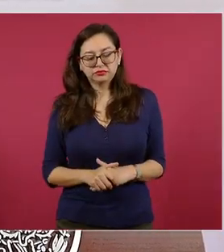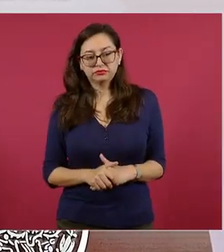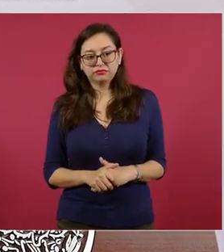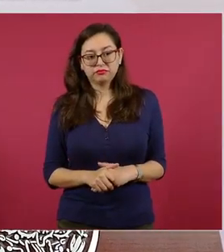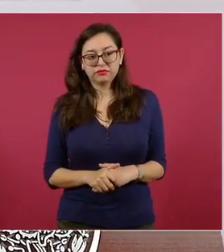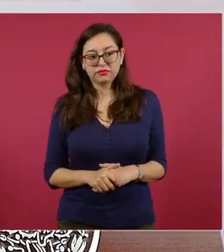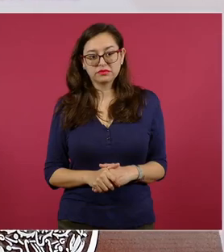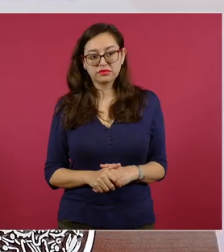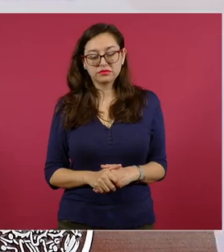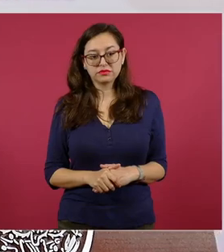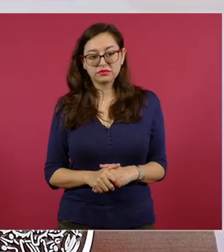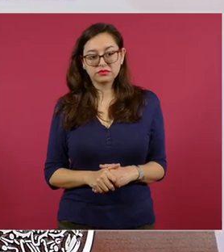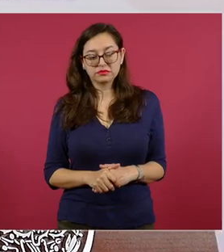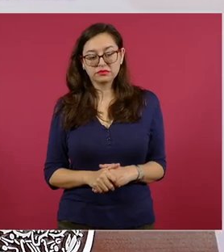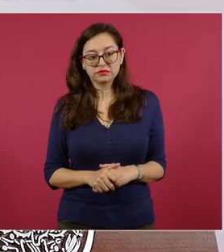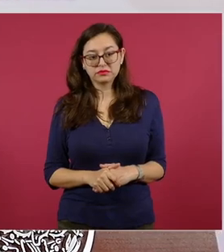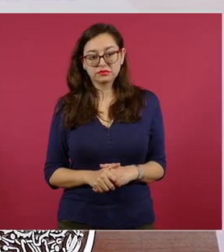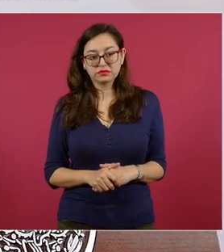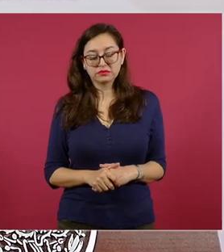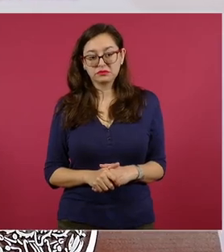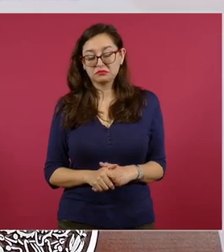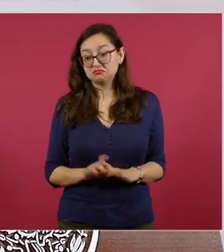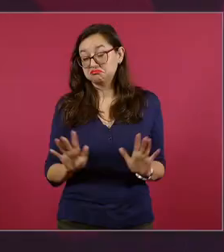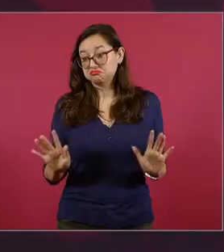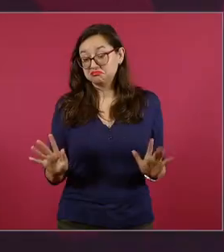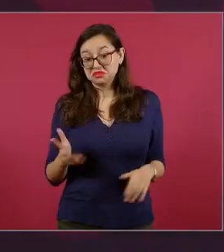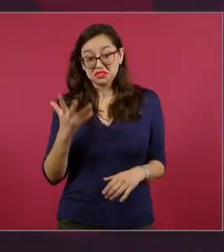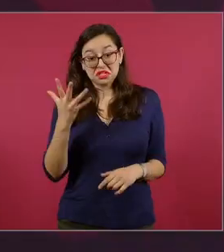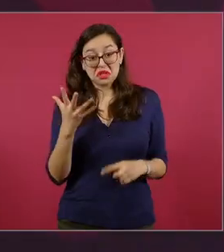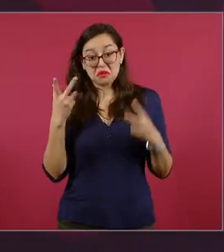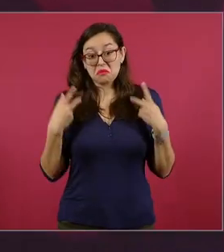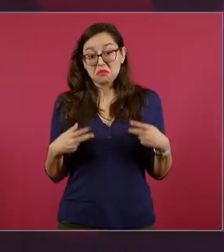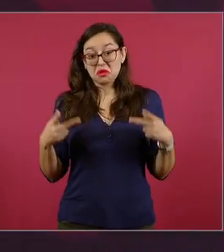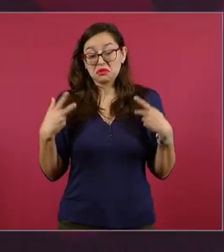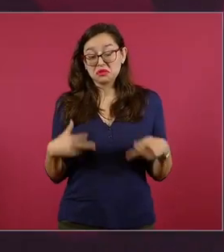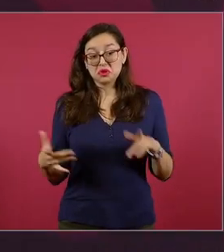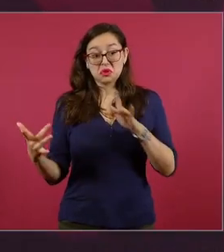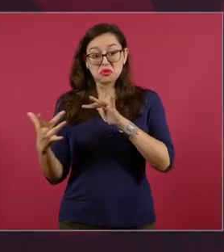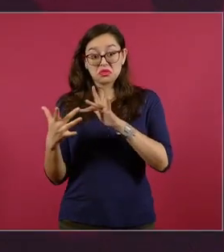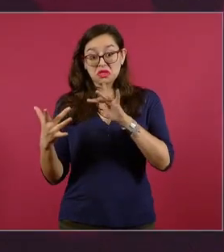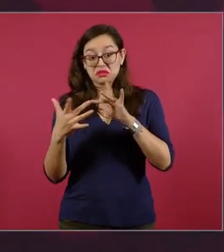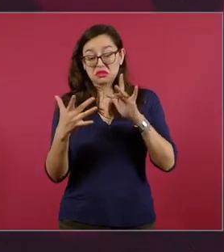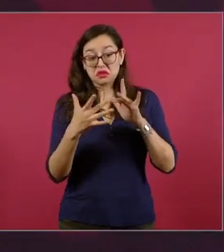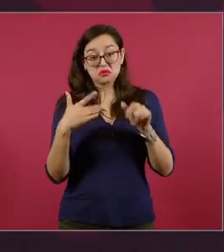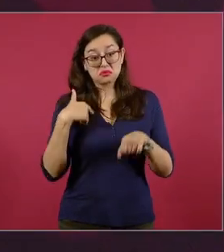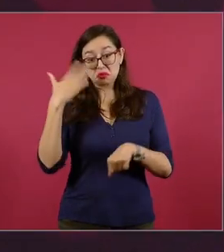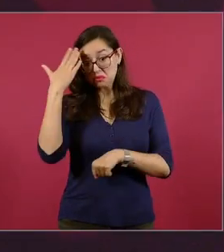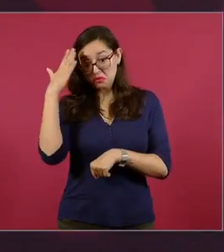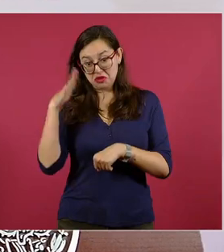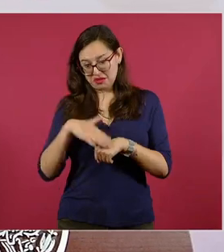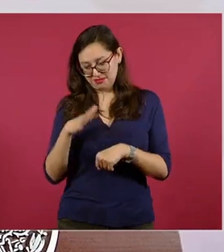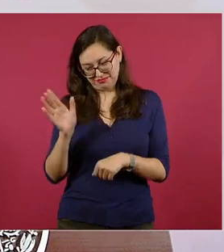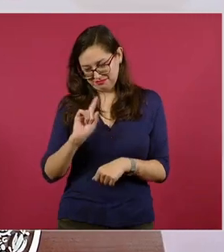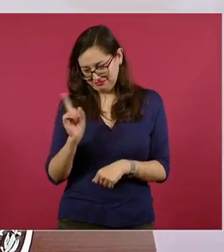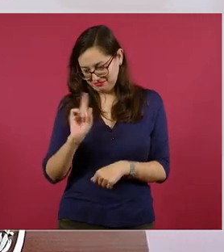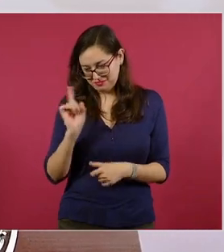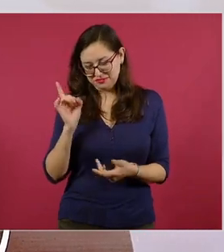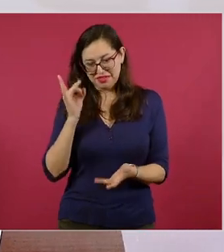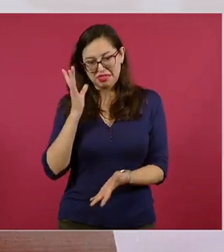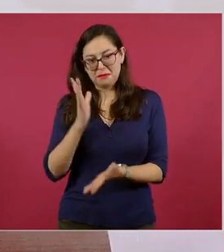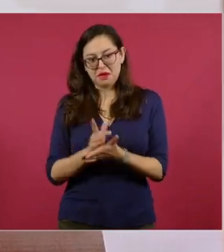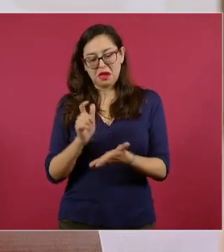será 5 números que tampoco me los voy a aprender, sino que ahí voy a ponerlos